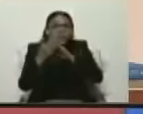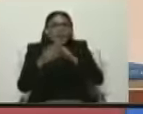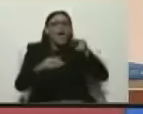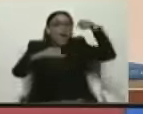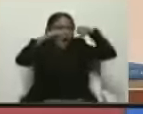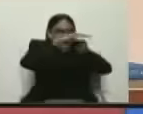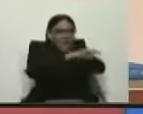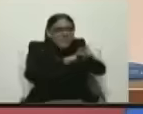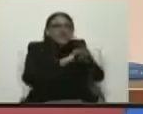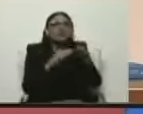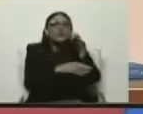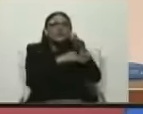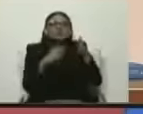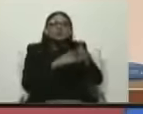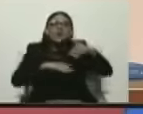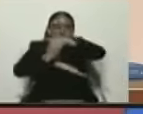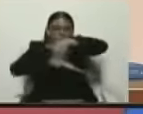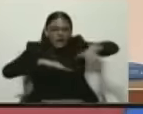el partido tiene estructura.